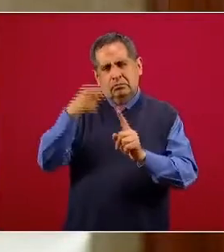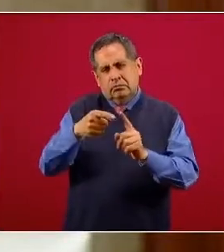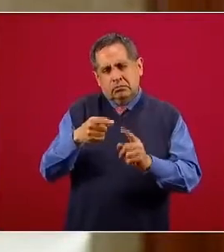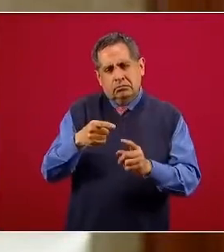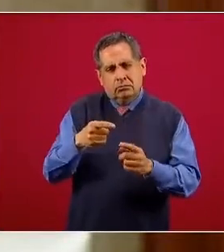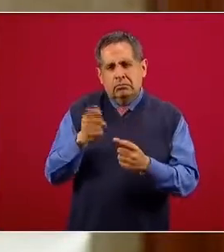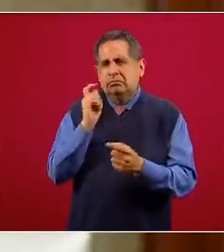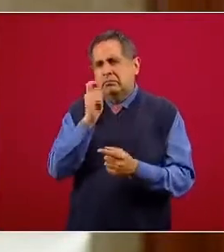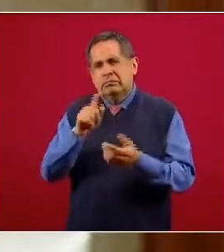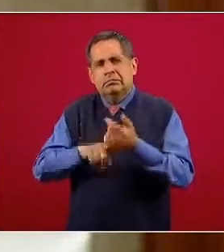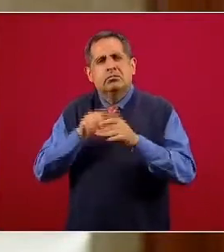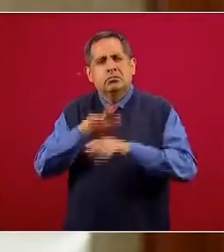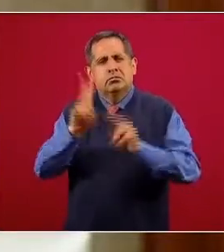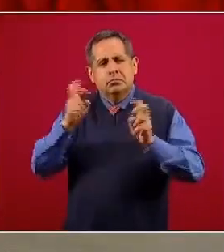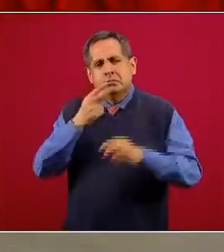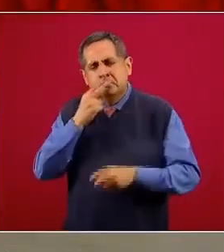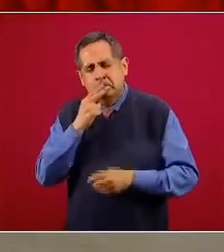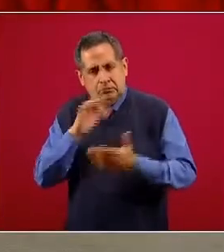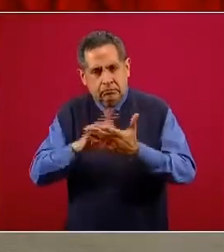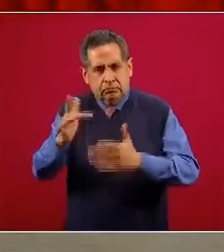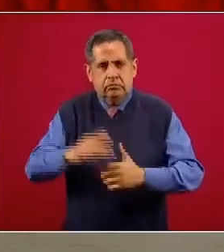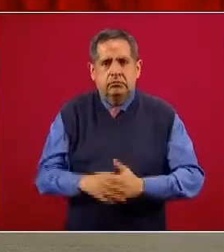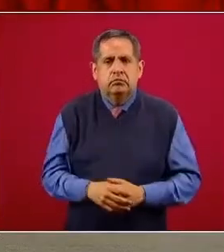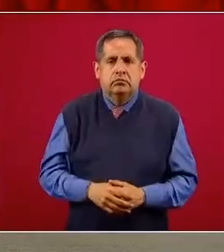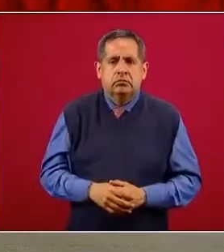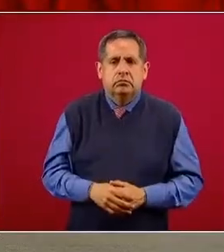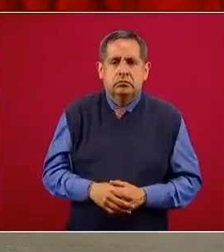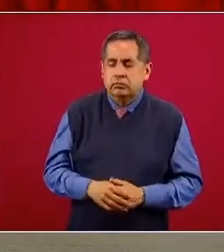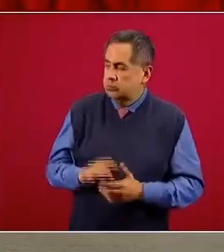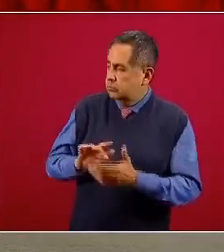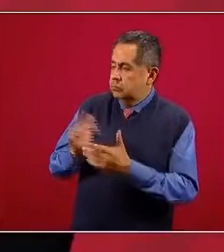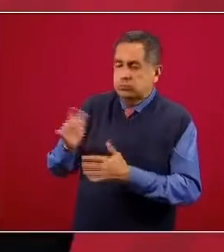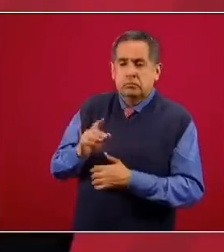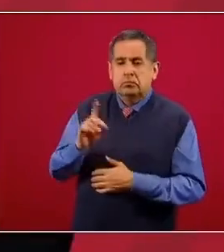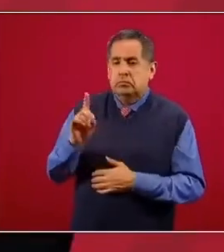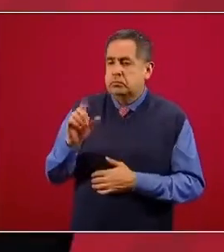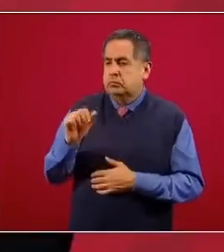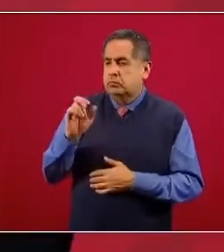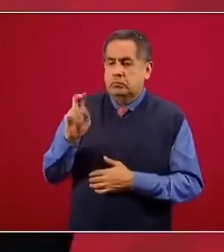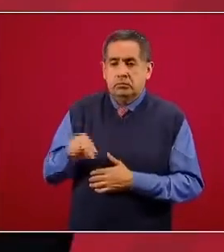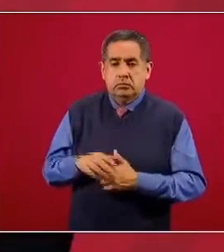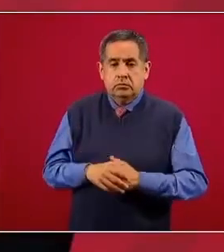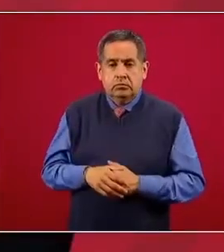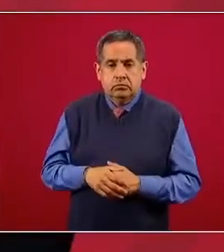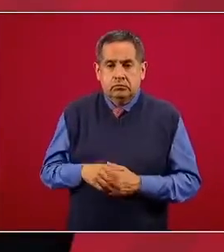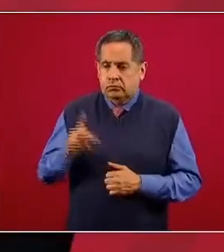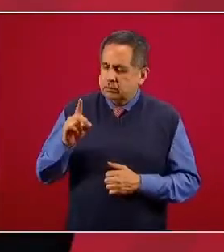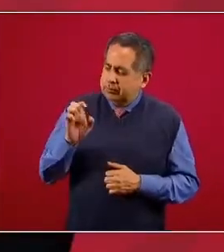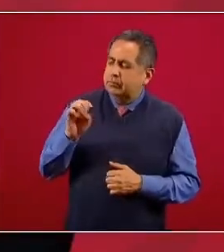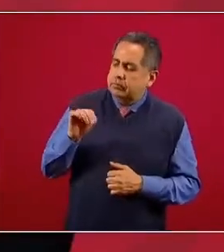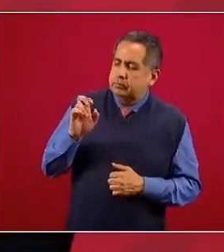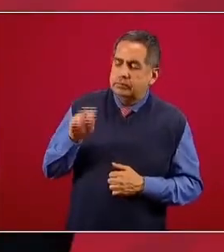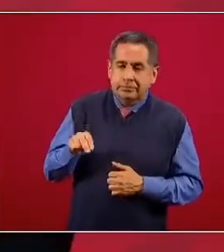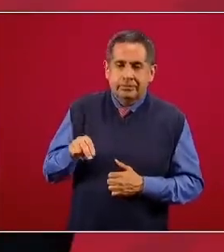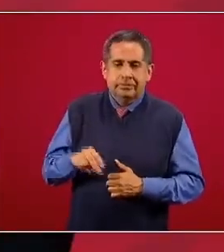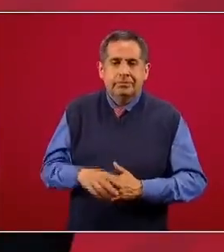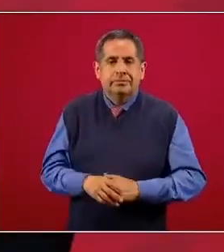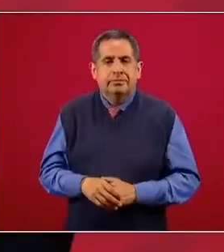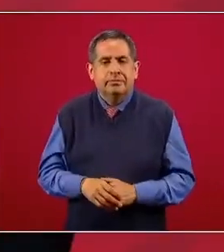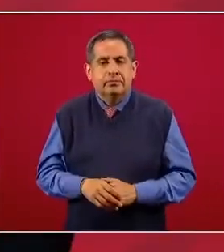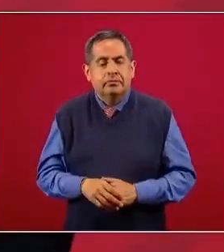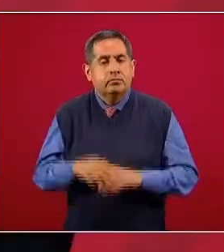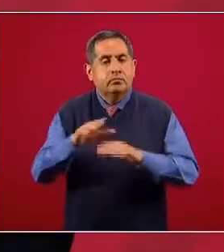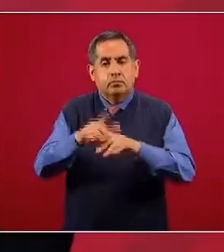las implicaciones que esto tiene. Gracias. Con mucho gusto, gracias, Damián Duarte. Sobre